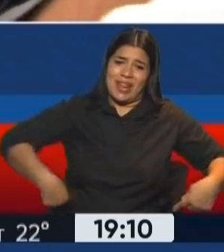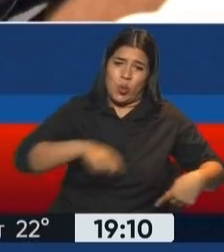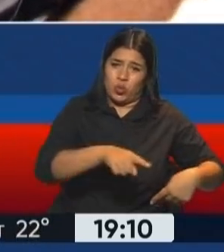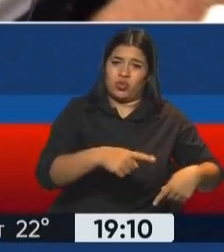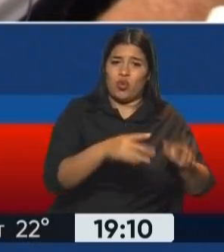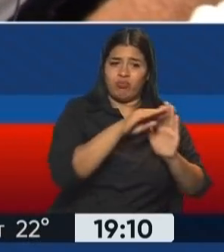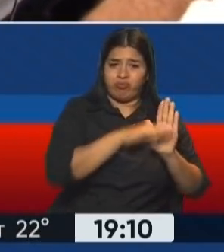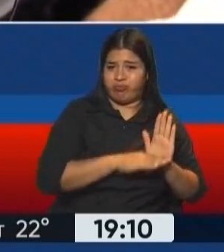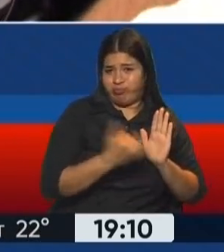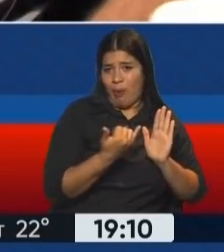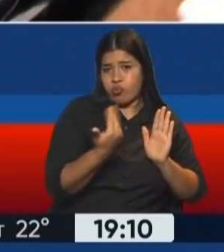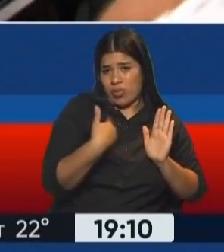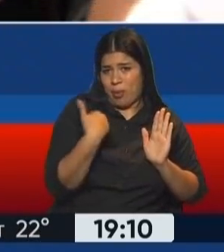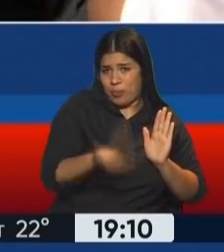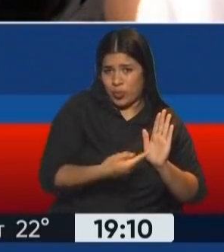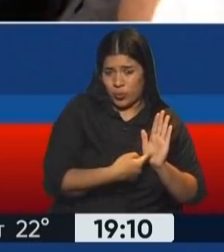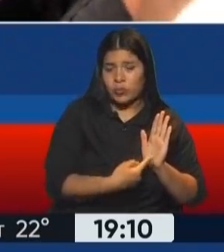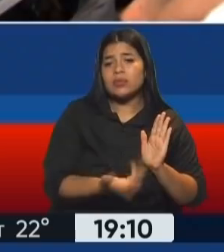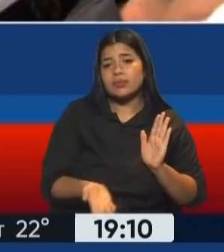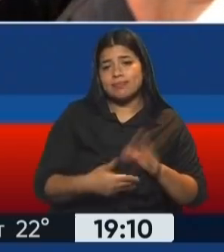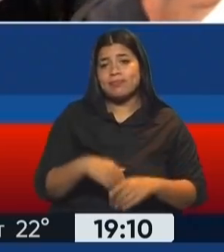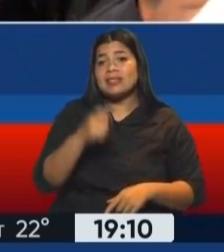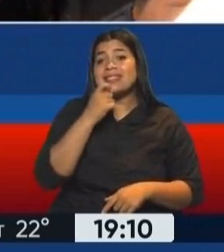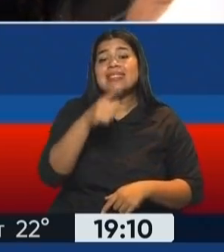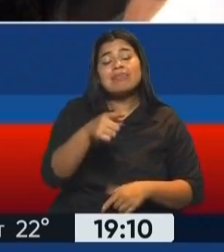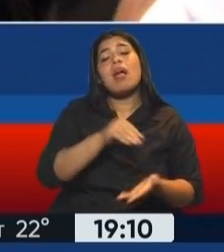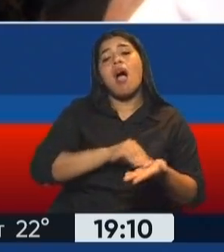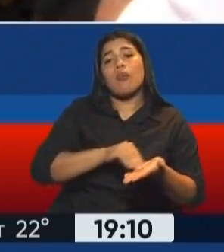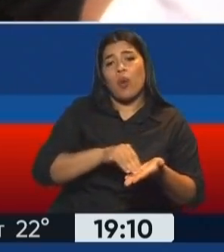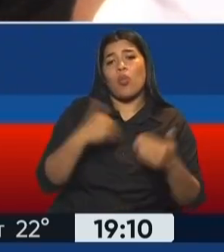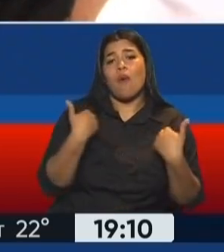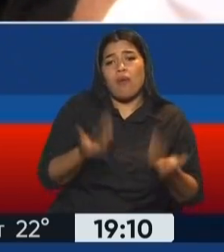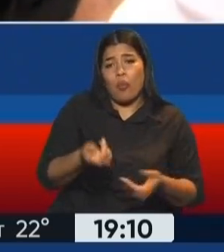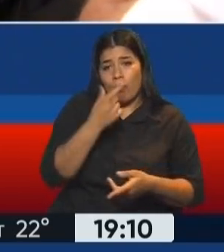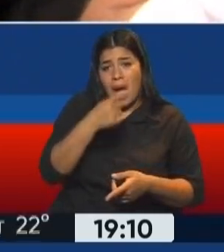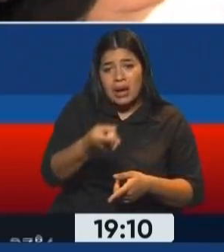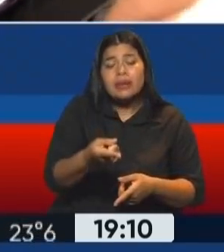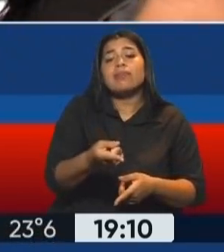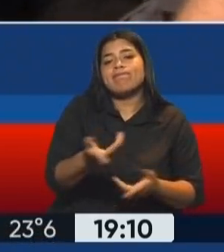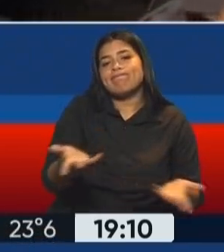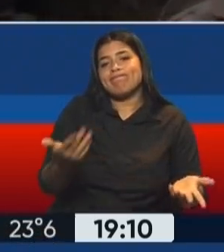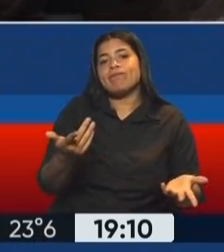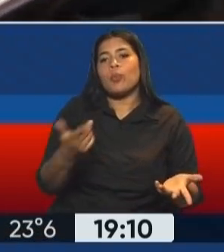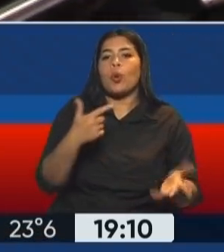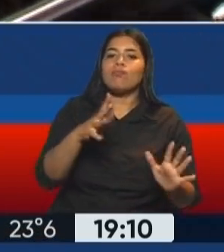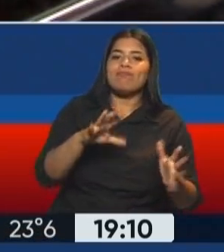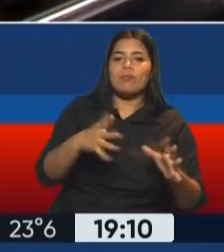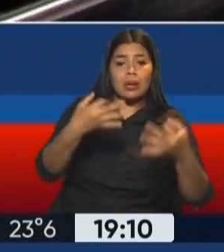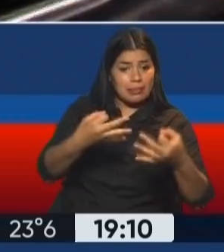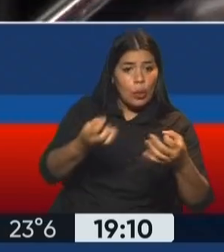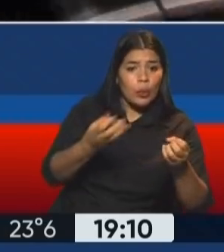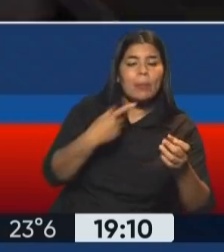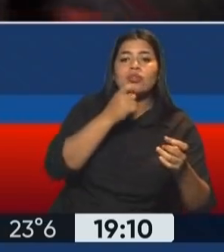esa amplitud que tiene el código, que cuando es garantista y beneficia a los propios, nos gusta, pero cuando es garantista y beneficia